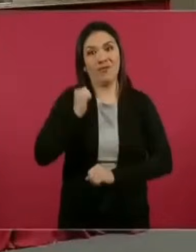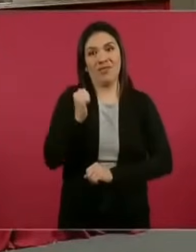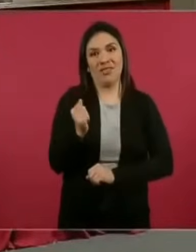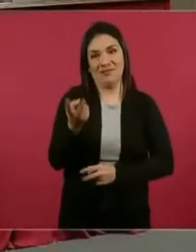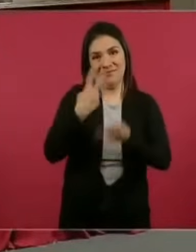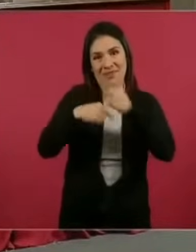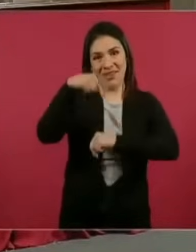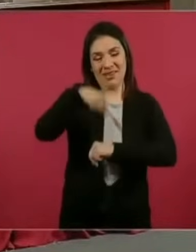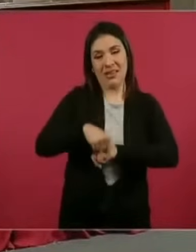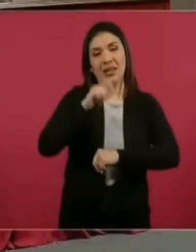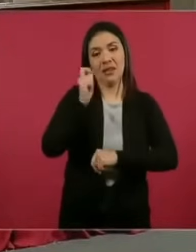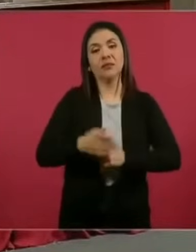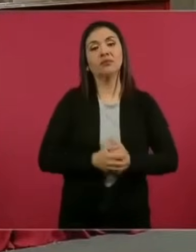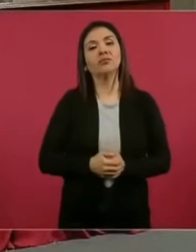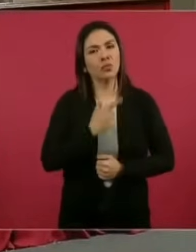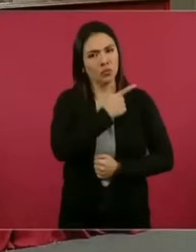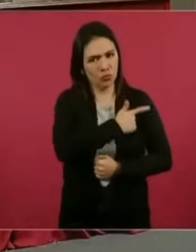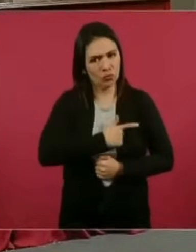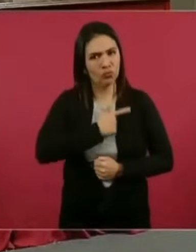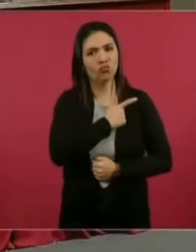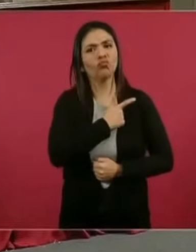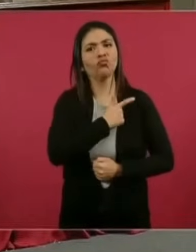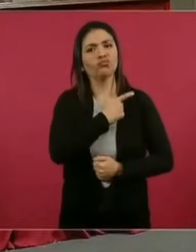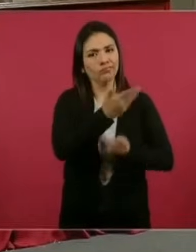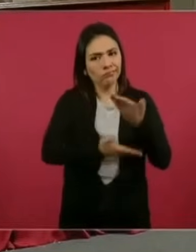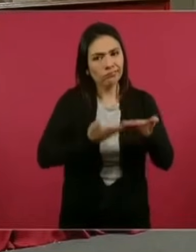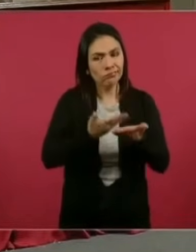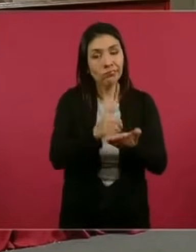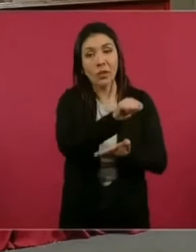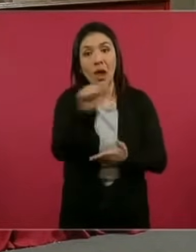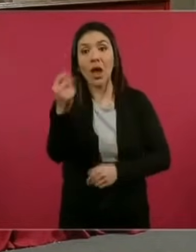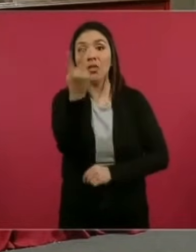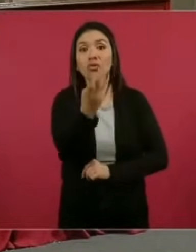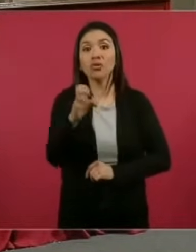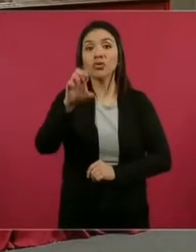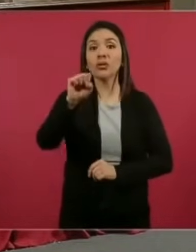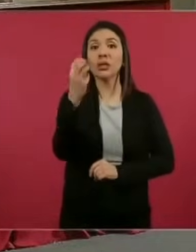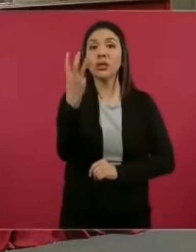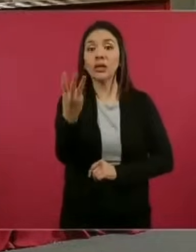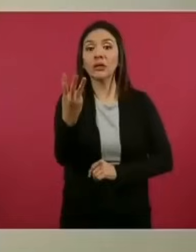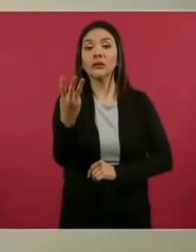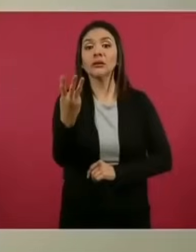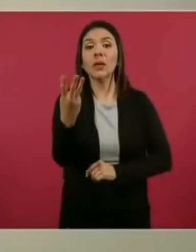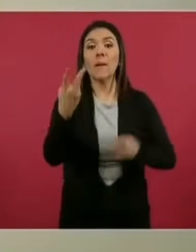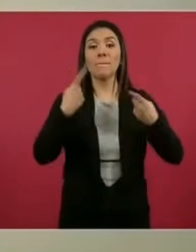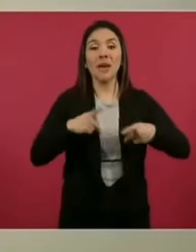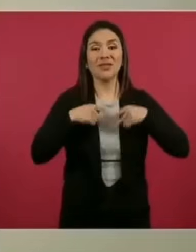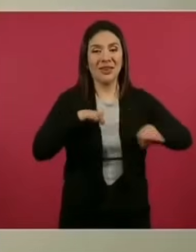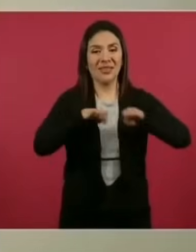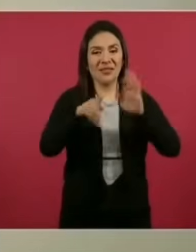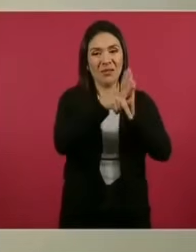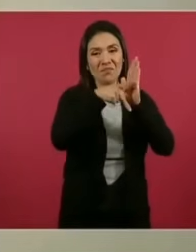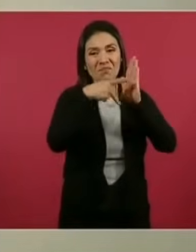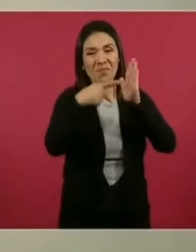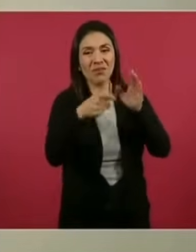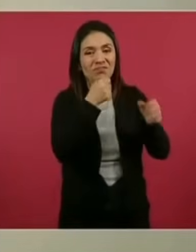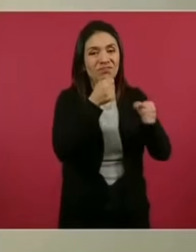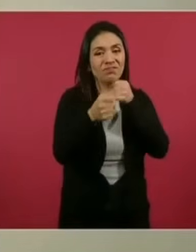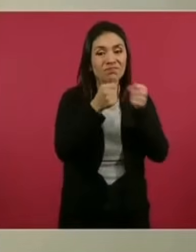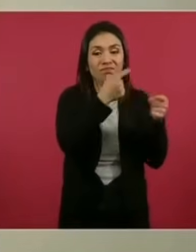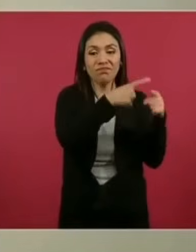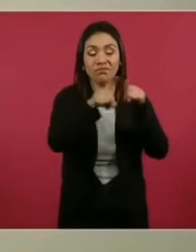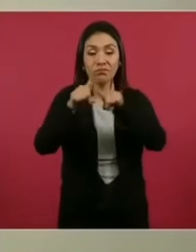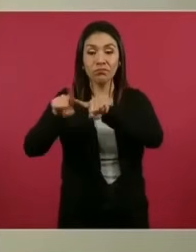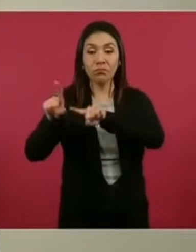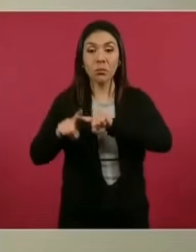espacio, es poner a disposición de los 263 periodistas que